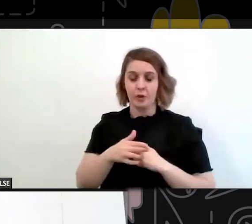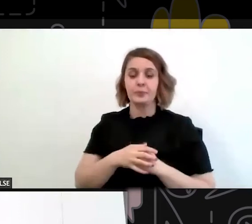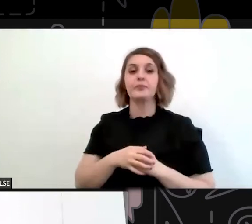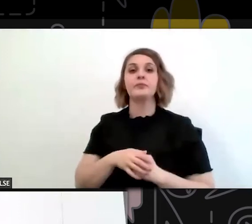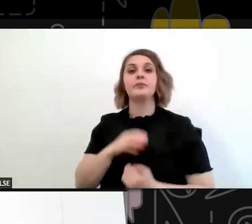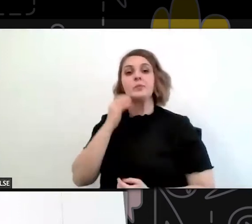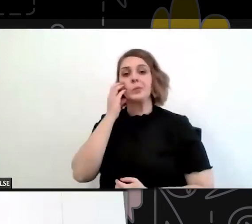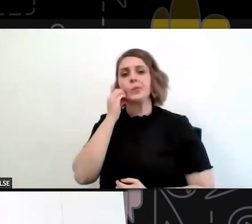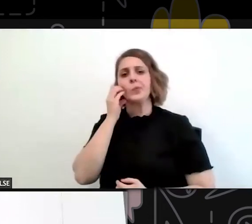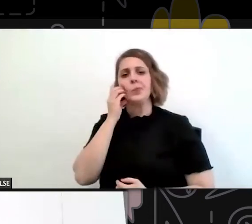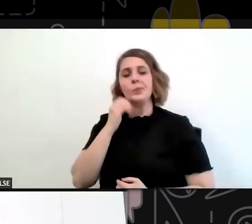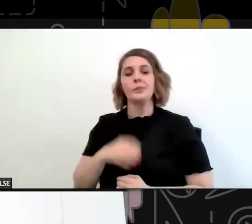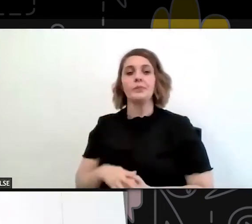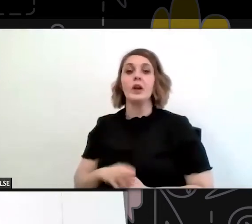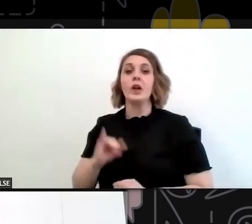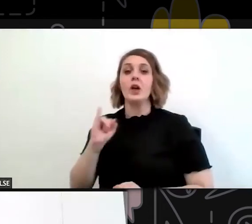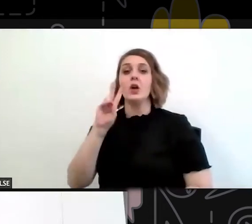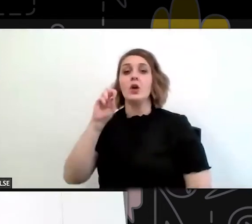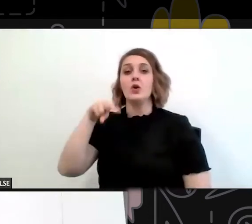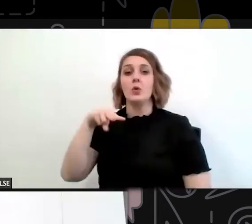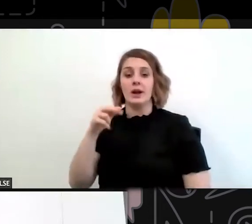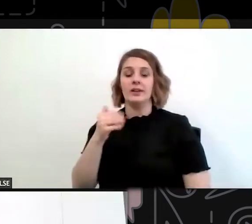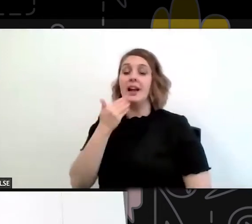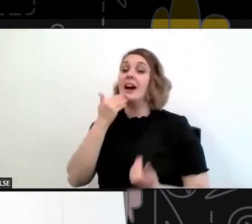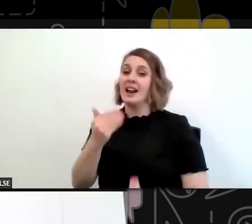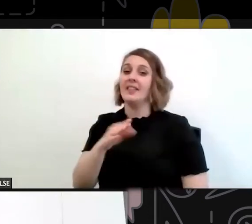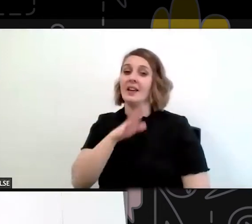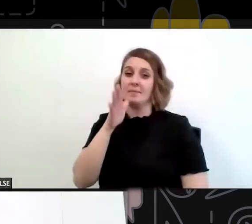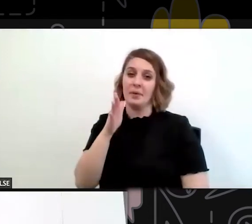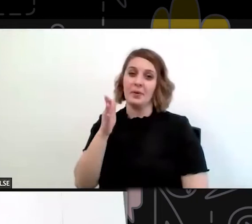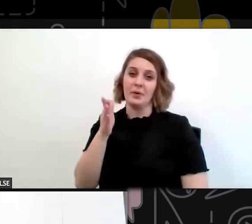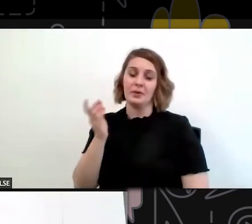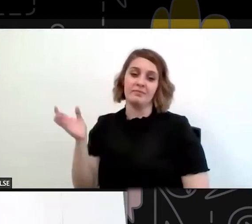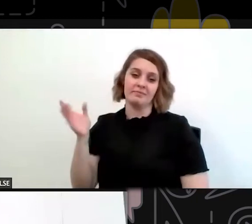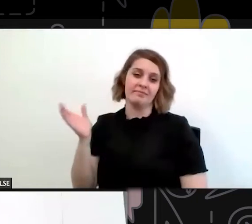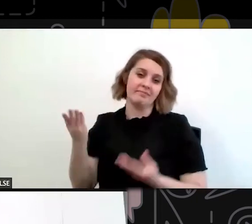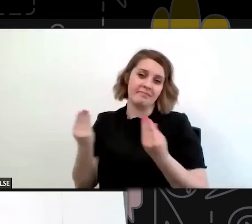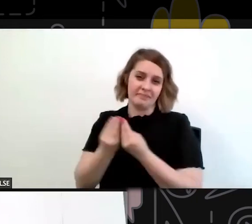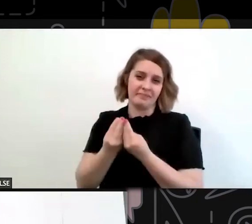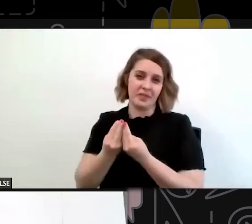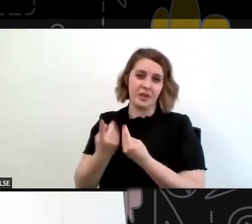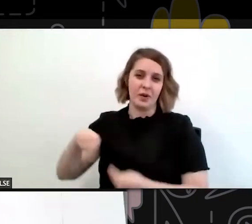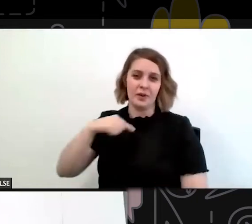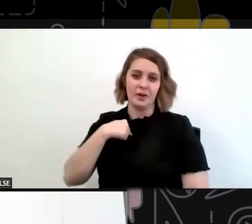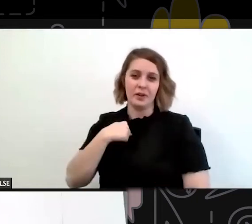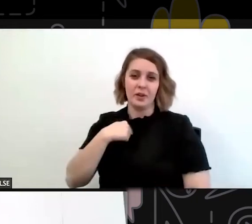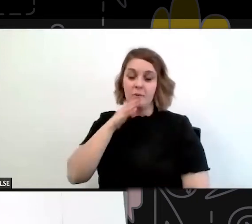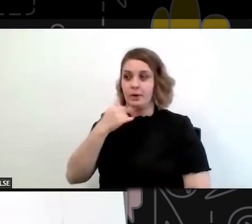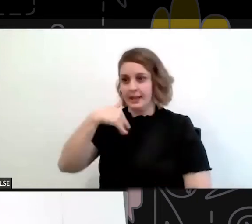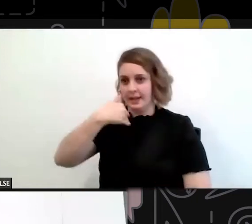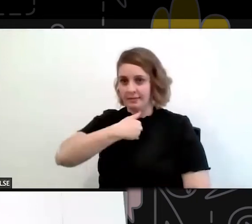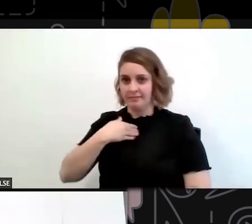investigación. Juan Francisco, muchísimas gracias por estar aquí, por acompañarnos entre tus multitudes de